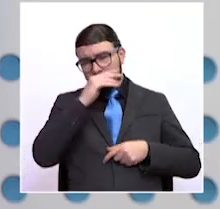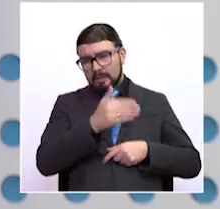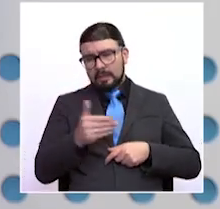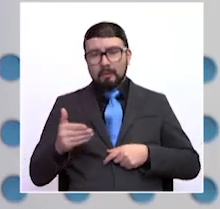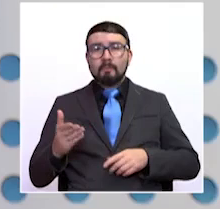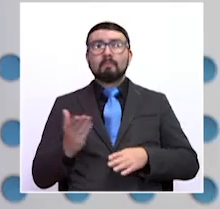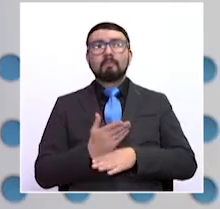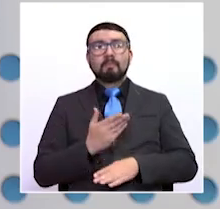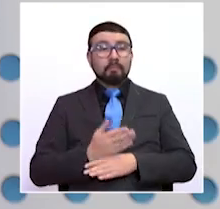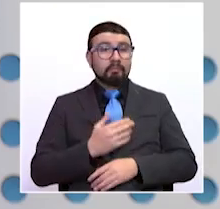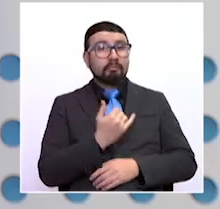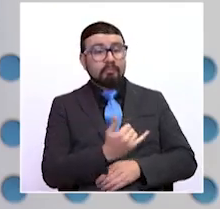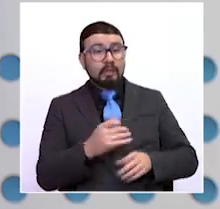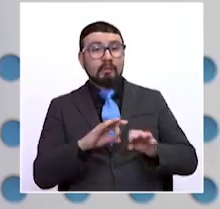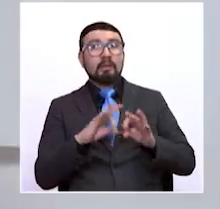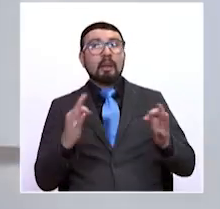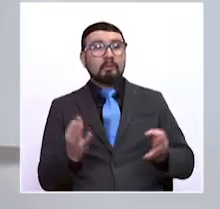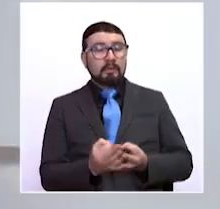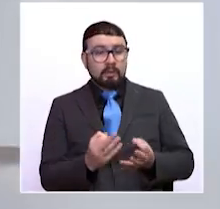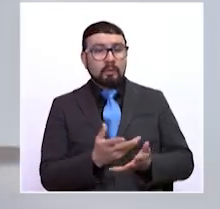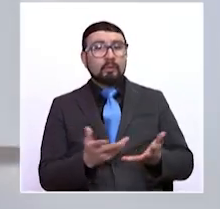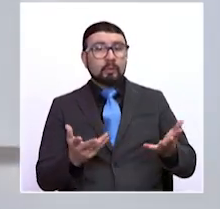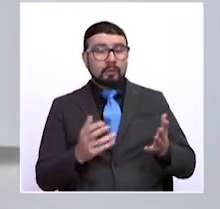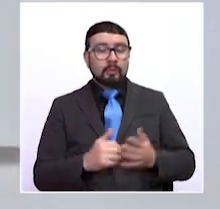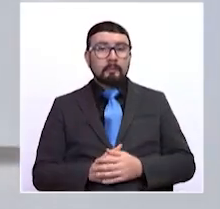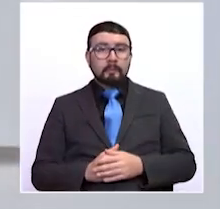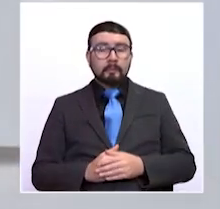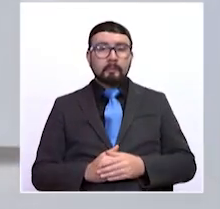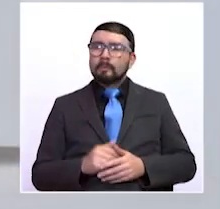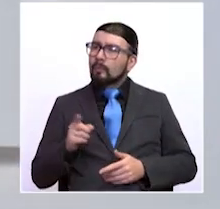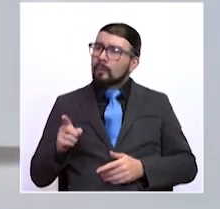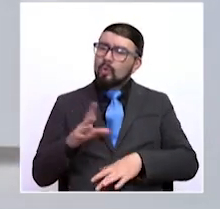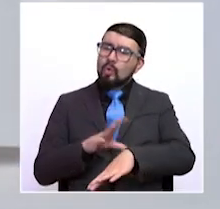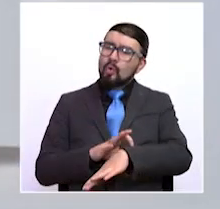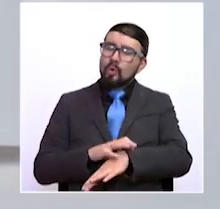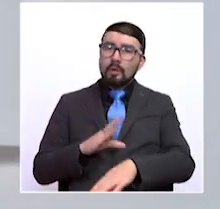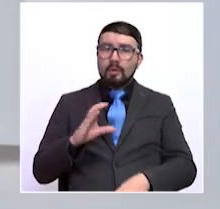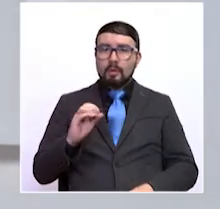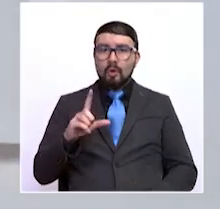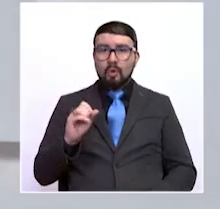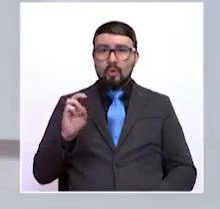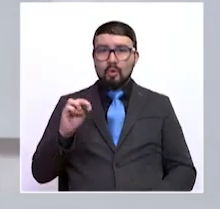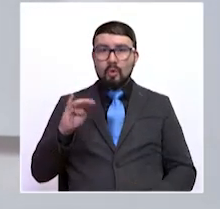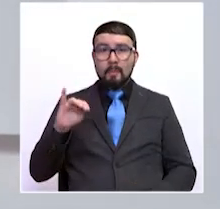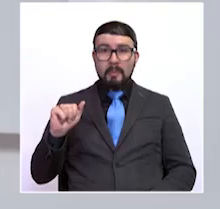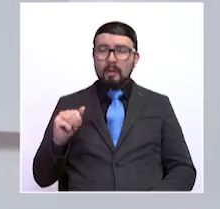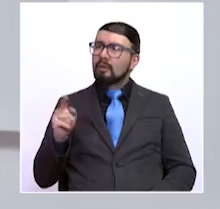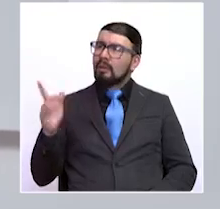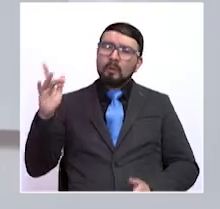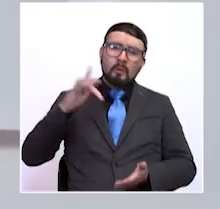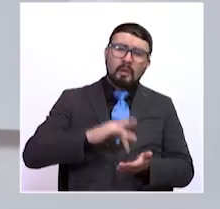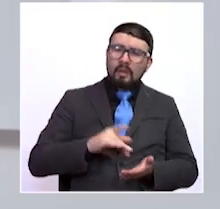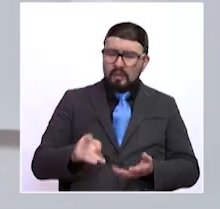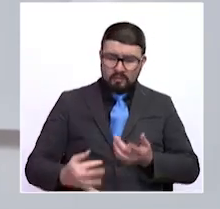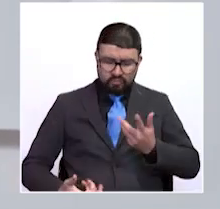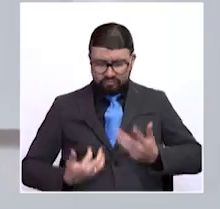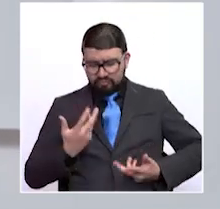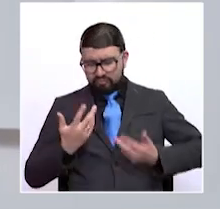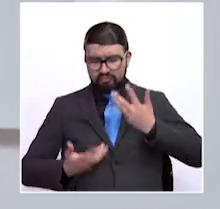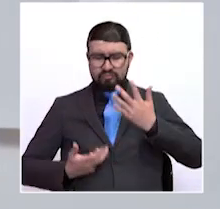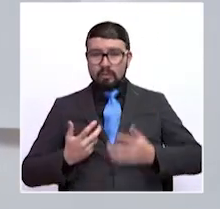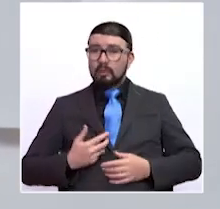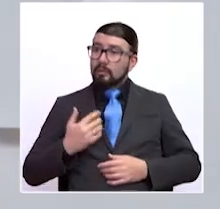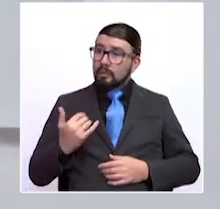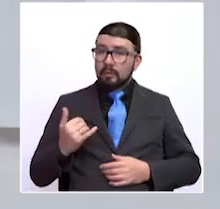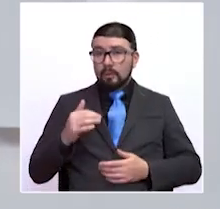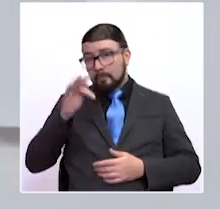tanto el círculo familiar. Doctora Colombia, llegó el paciente quemado. Ustedes hacen la evaluación clínica, entonces